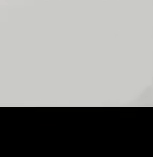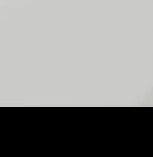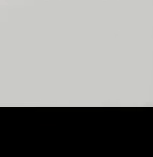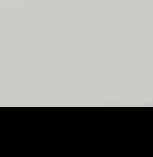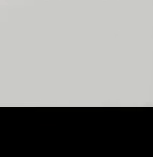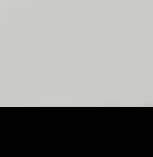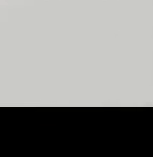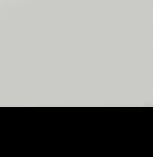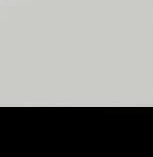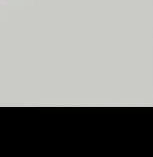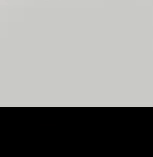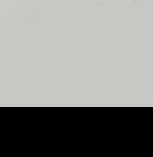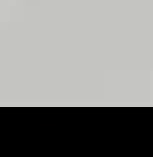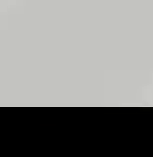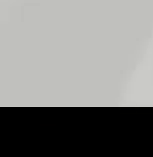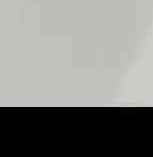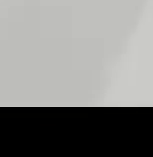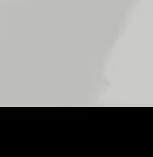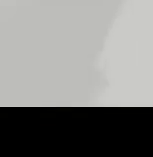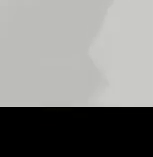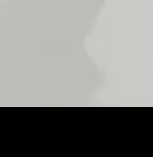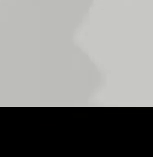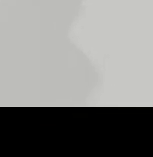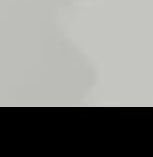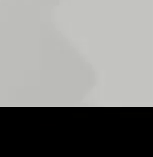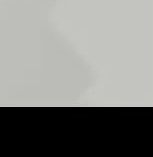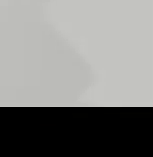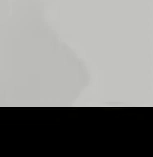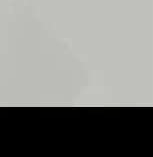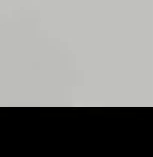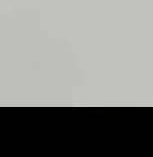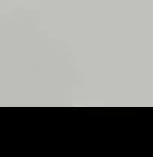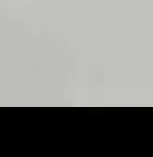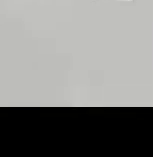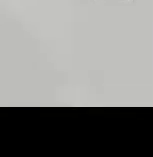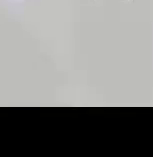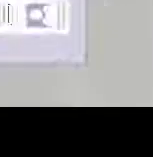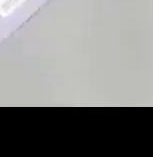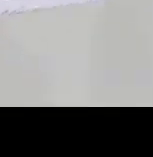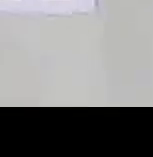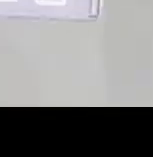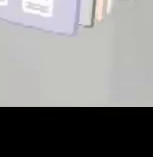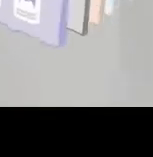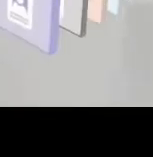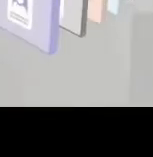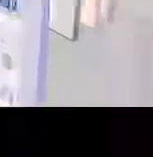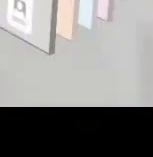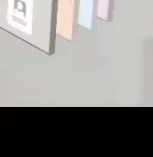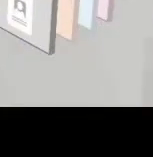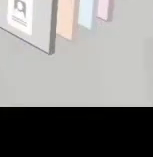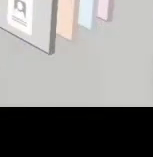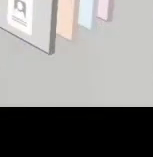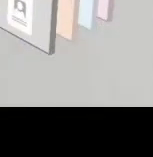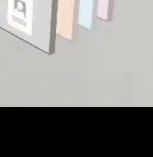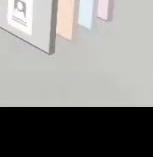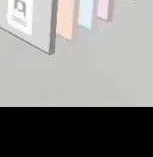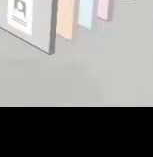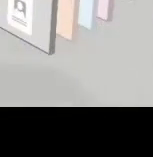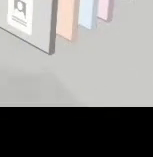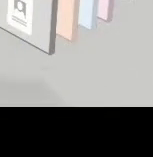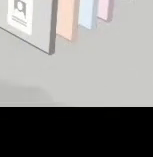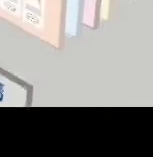Decisión en democracia. Este 24 de marzo, en todo el país, elegiremos alcaldes, prefectos